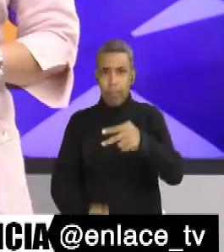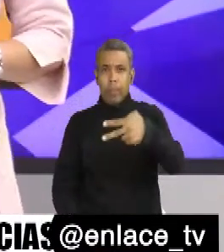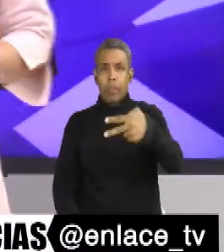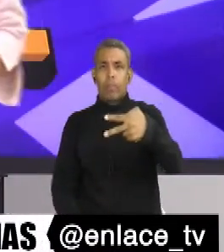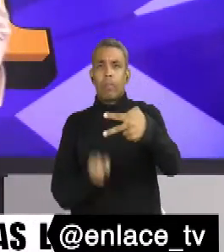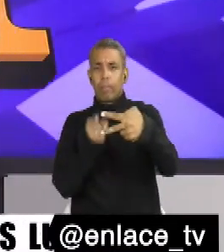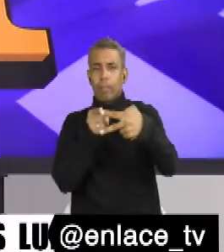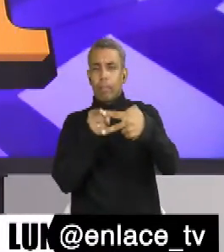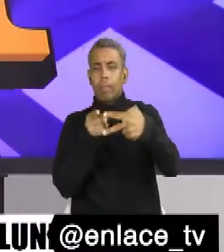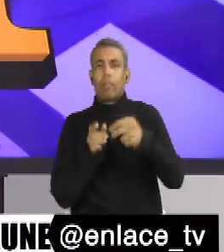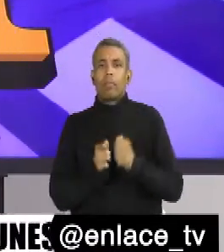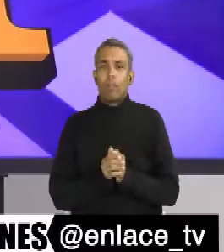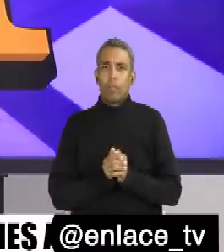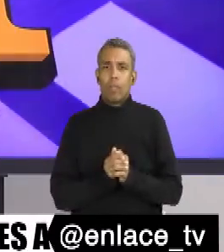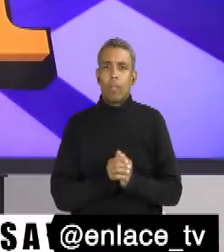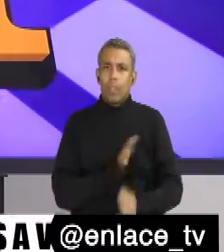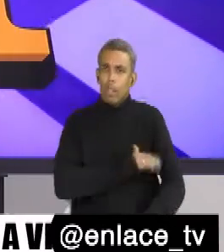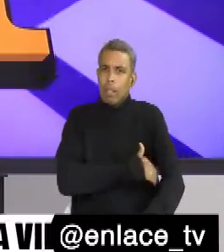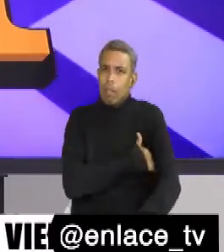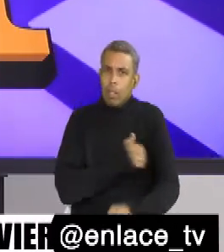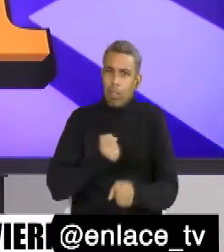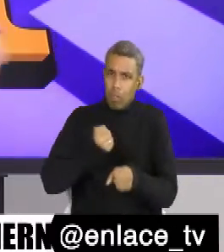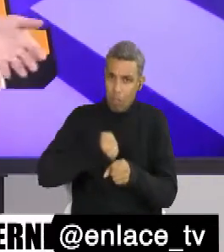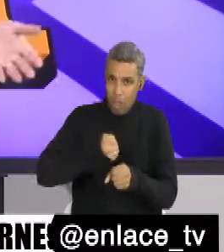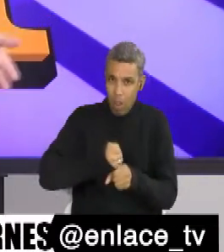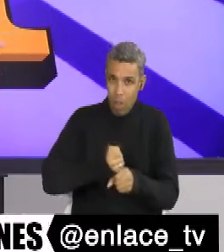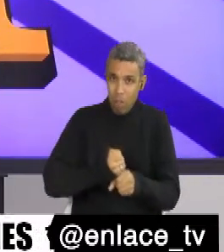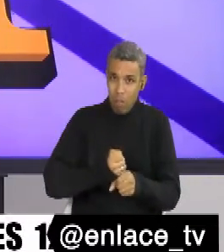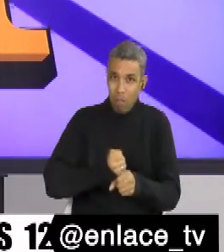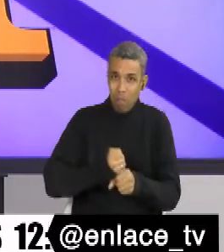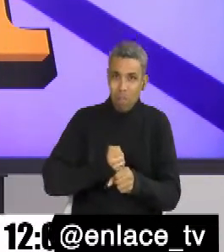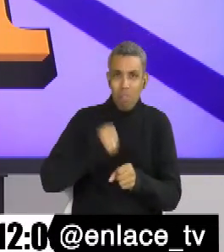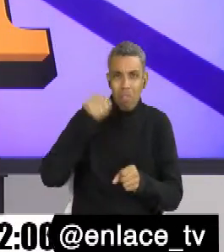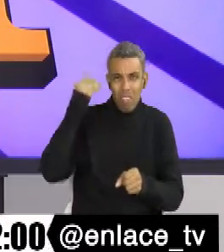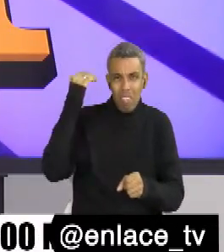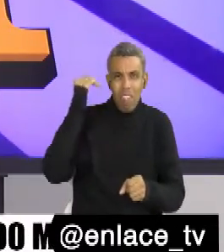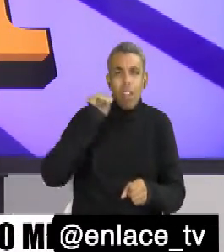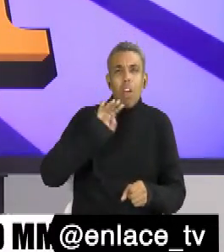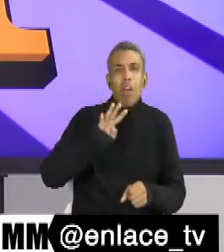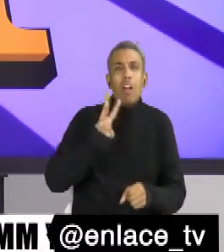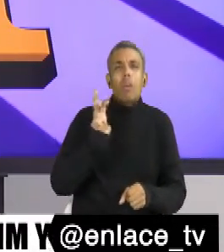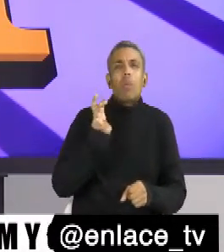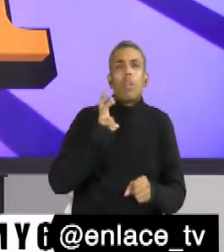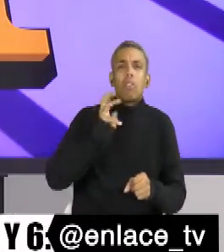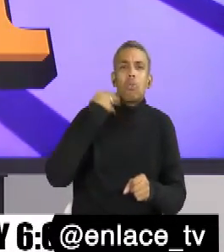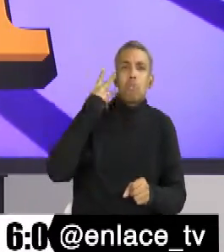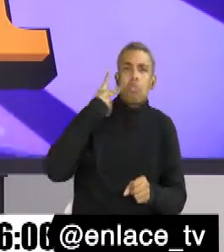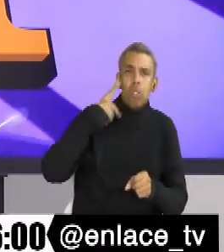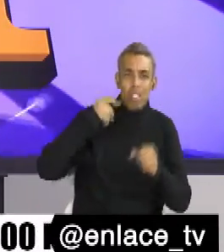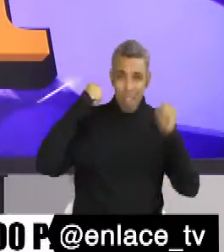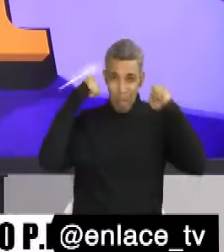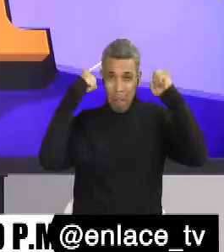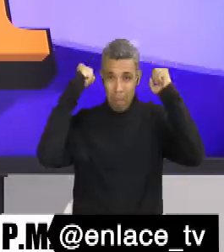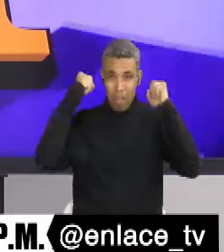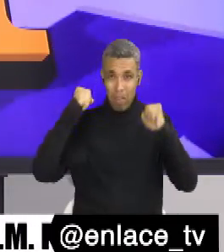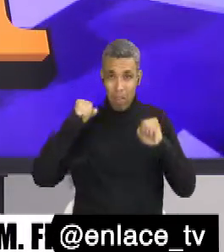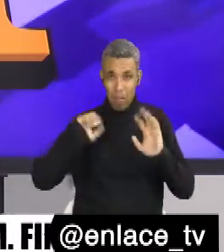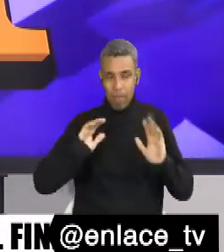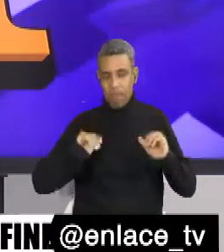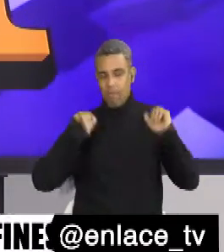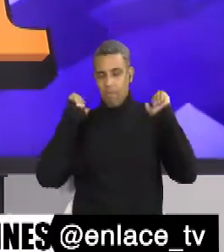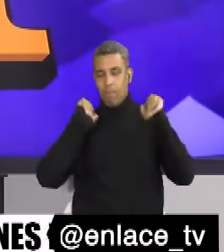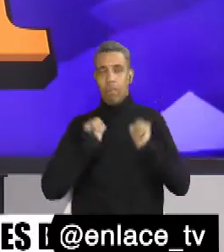Funcionarios del Ministerio de Trabajo en Barranca Bermeja levantaron el paro, pero no quedaron satisfechos con los acuerdos pactados por los